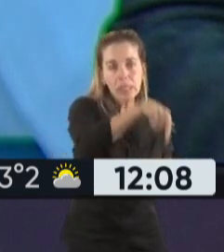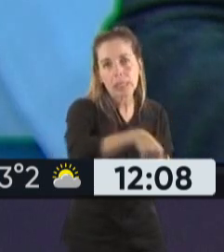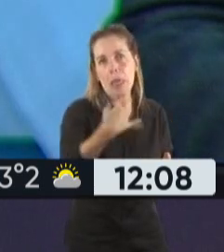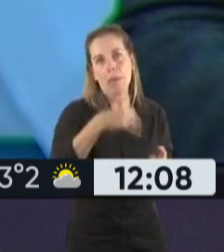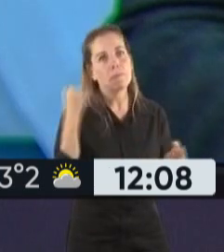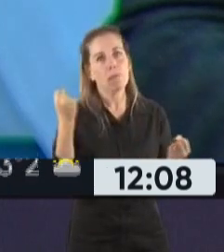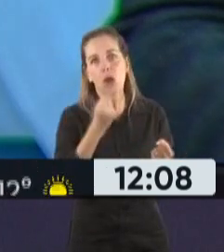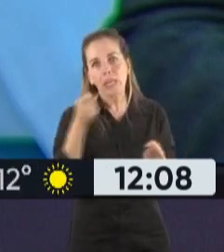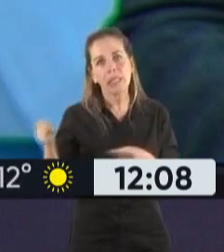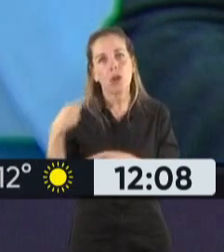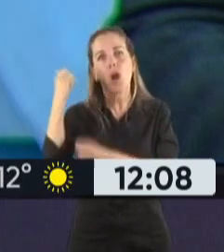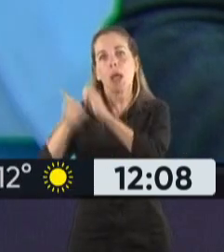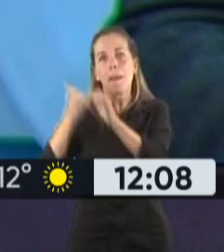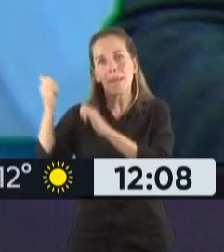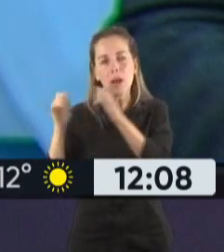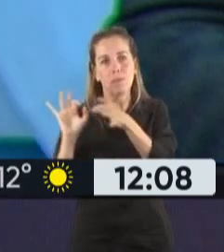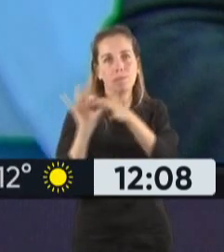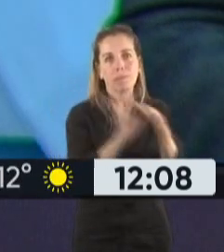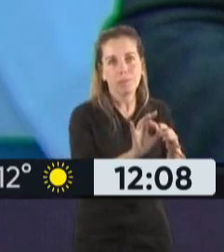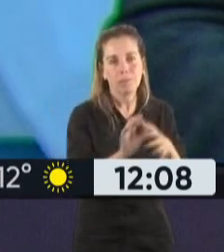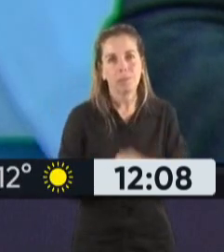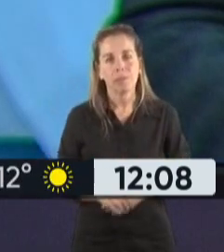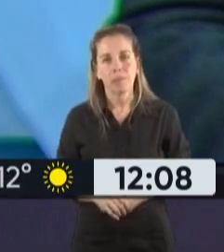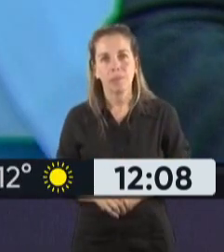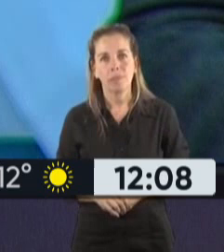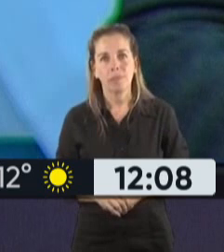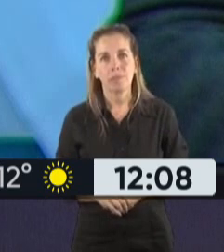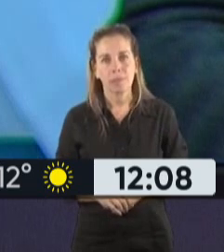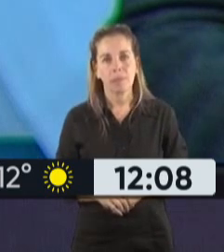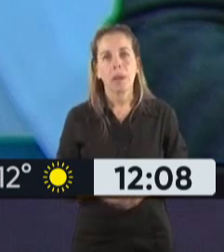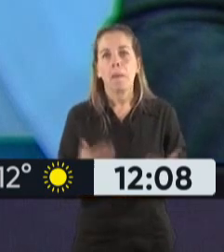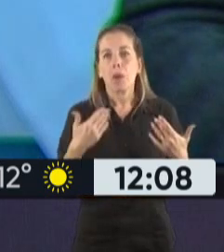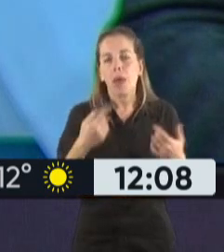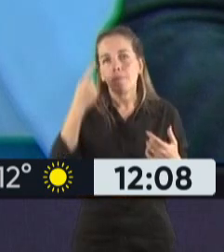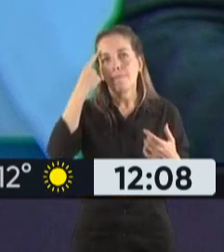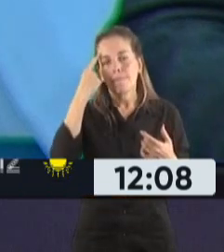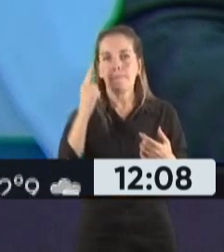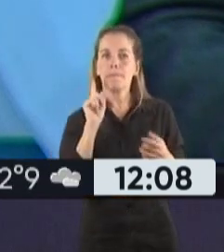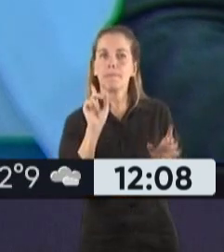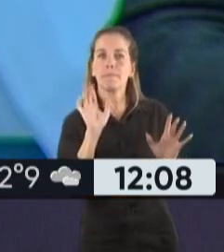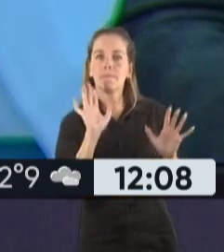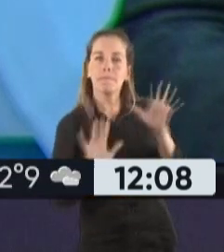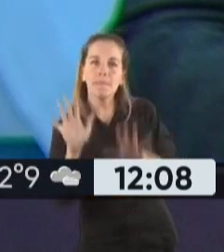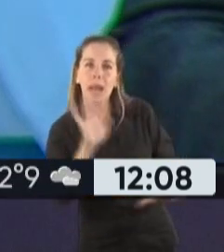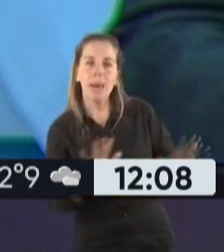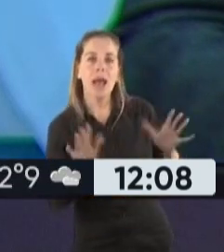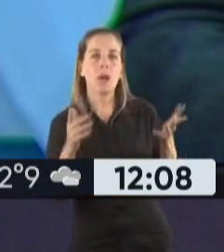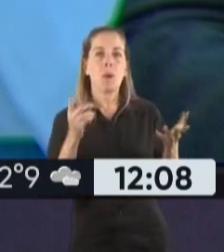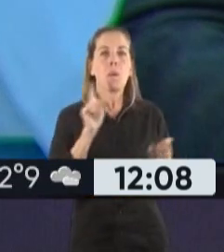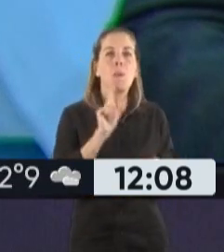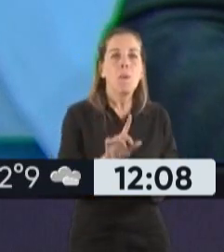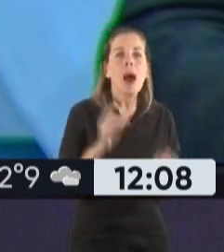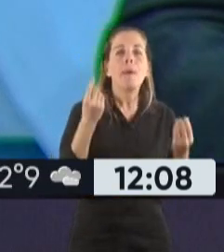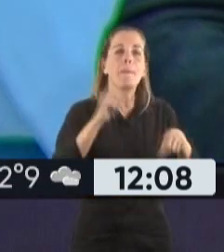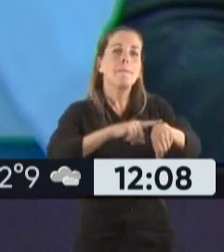dicho. Todo lo que se ha dicho. Para poder prever, para poder ver cuál es el